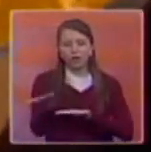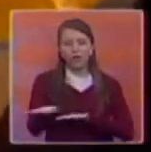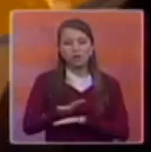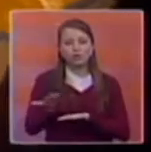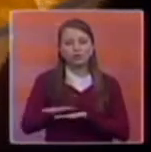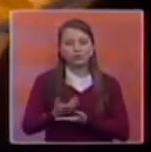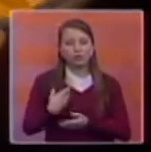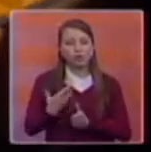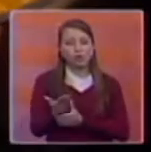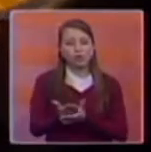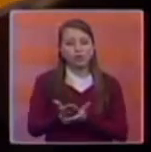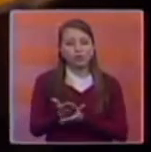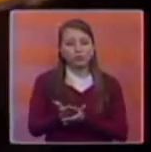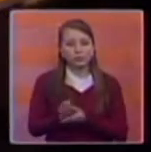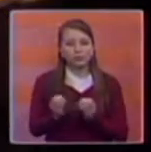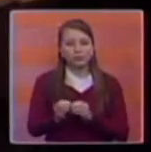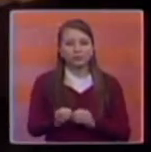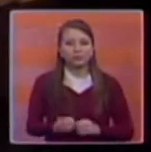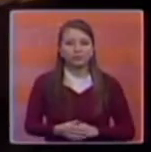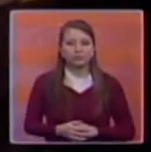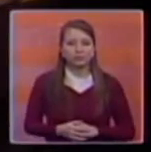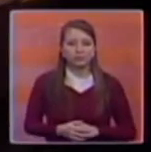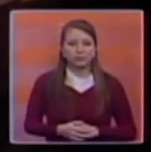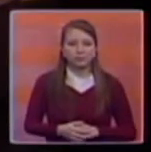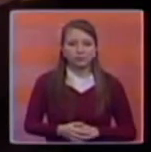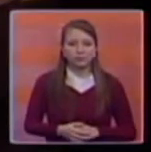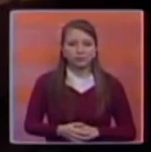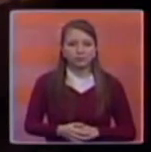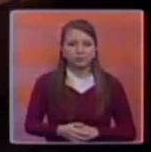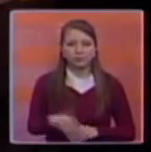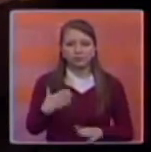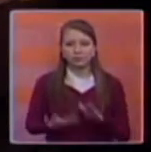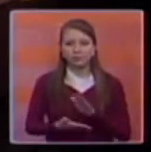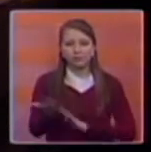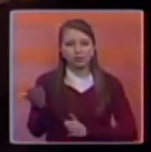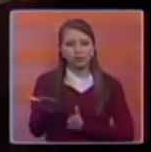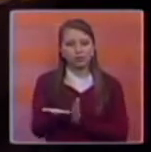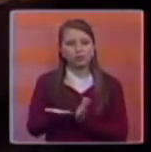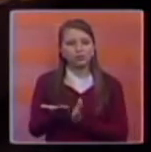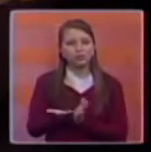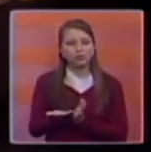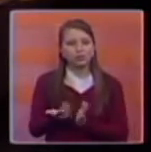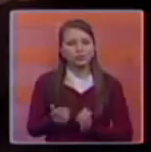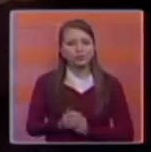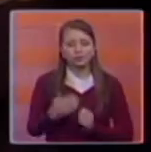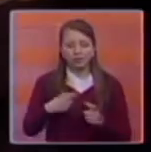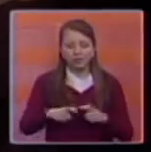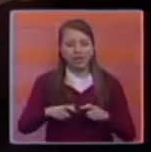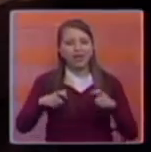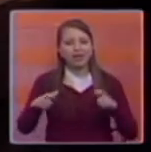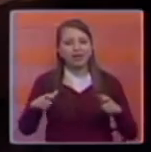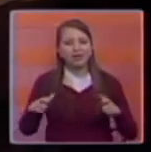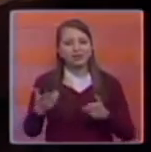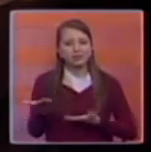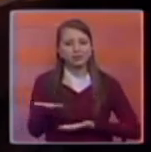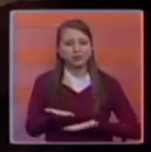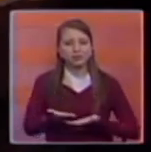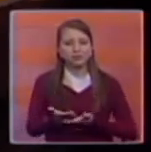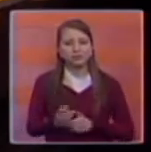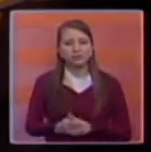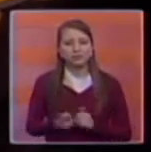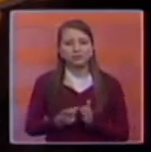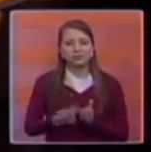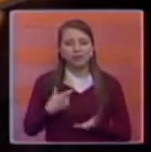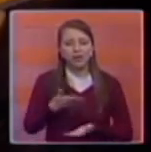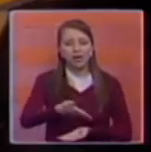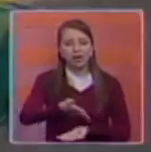cuchillito para... Se me han llevado mi cuchillo, pero quiero el cuchillo, el grande, no el chiquito, para poder